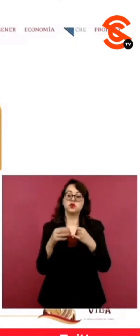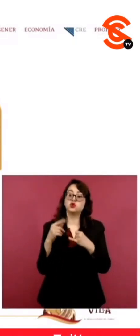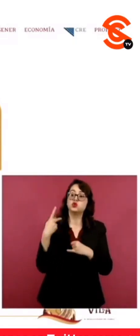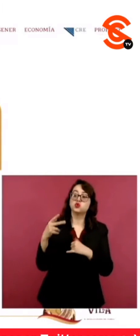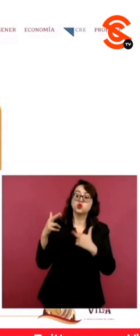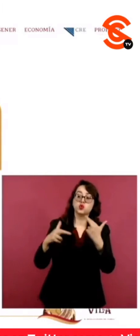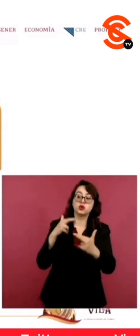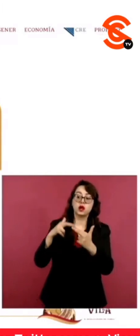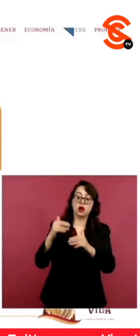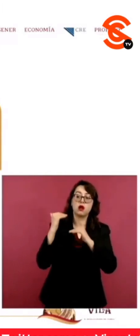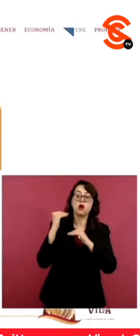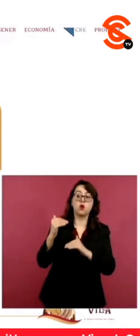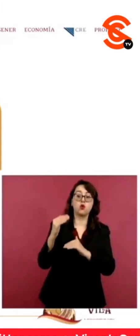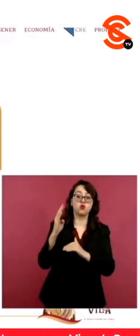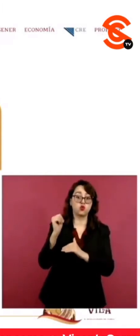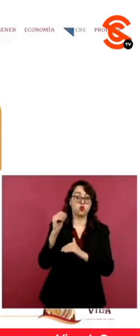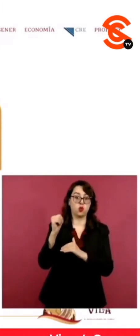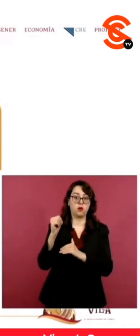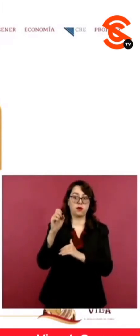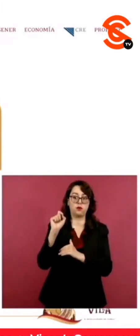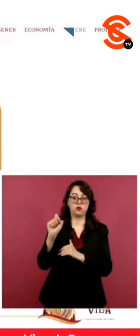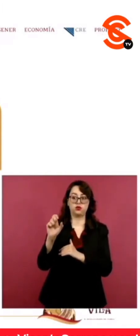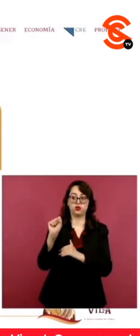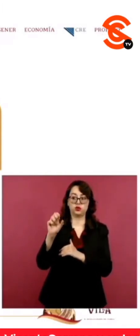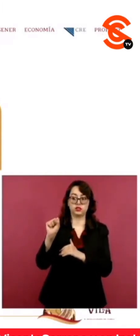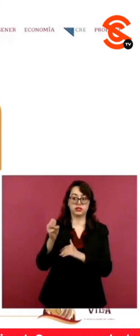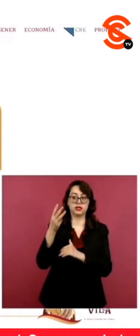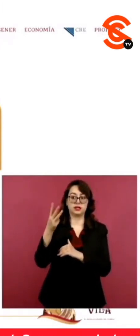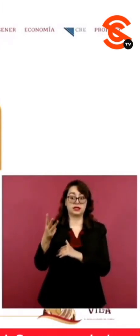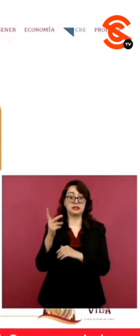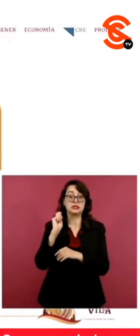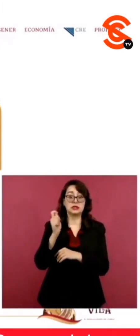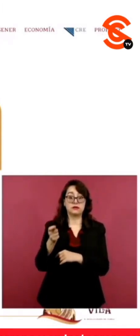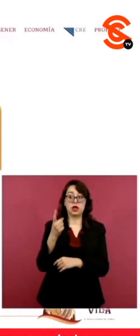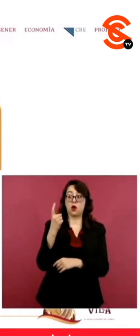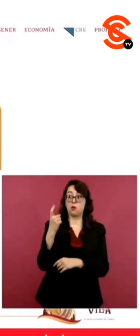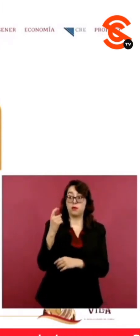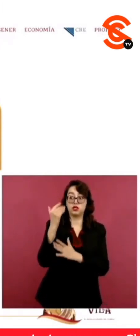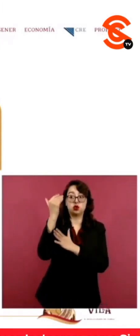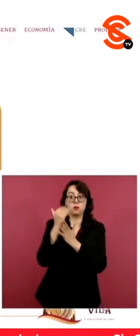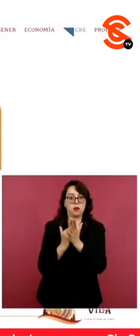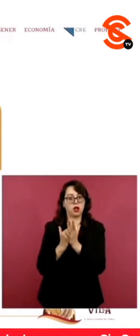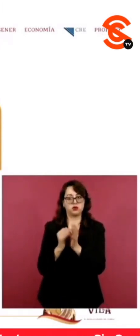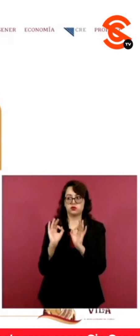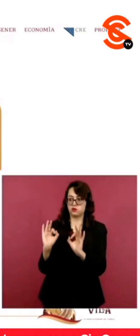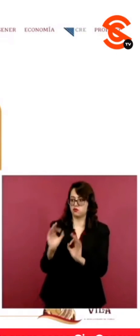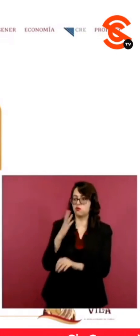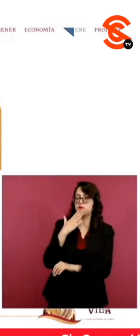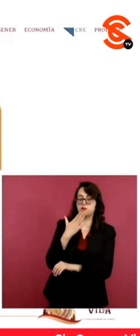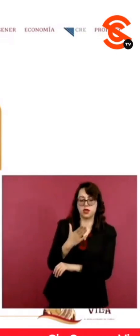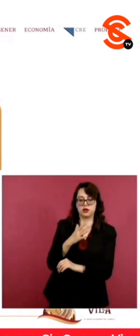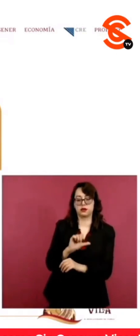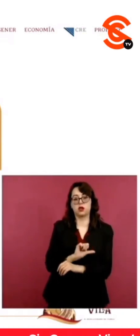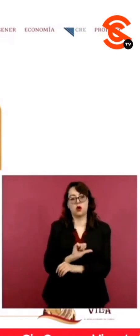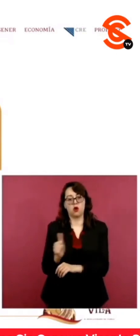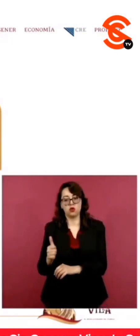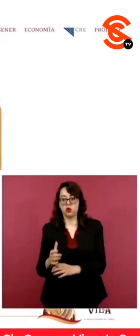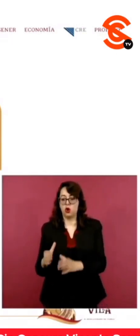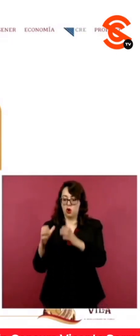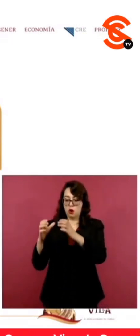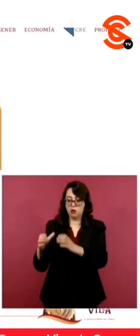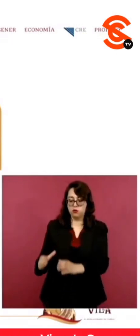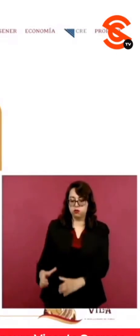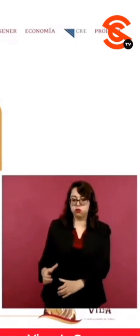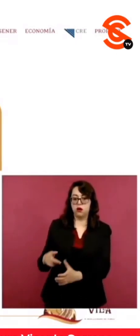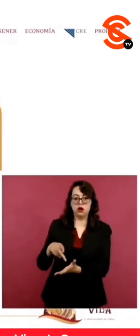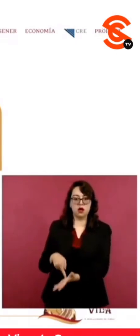máximo es de 9 pesos 63 centavos, casi un peso por abajo. También para cilindros de gas hay aliados de los